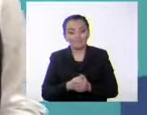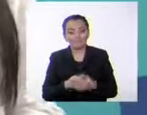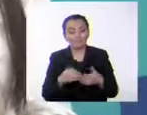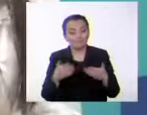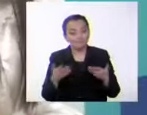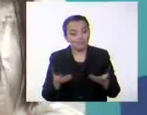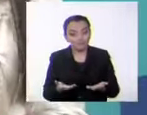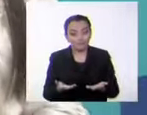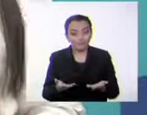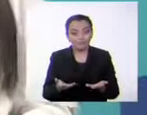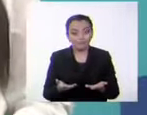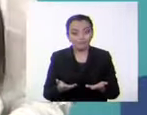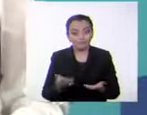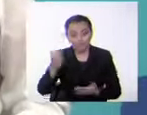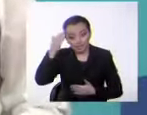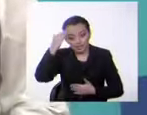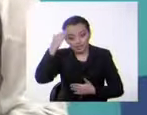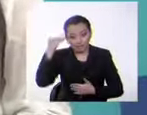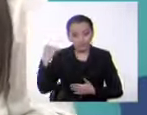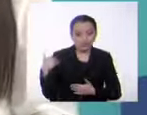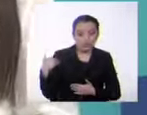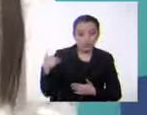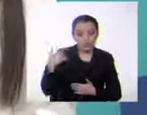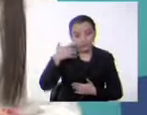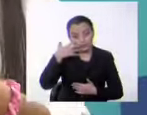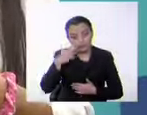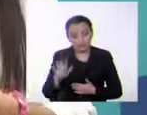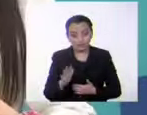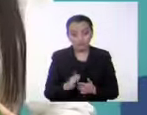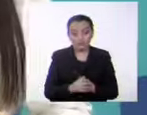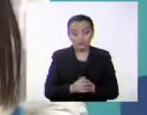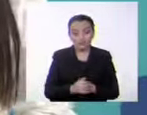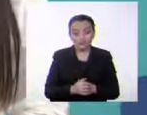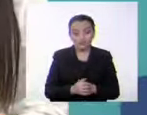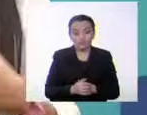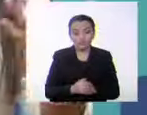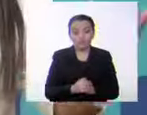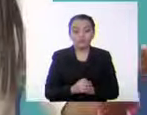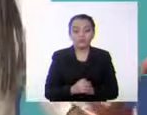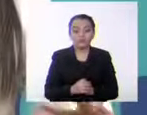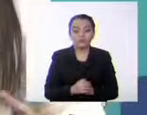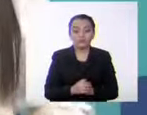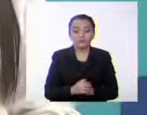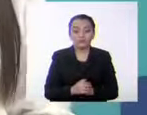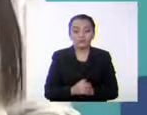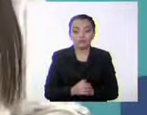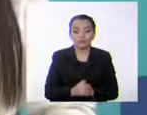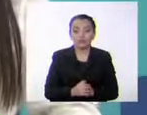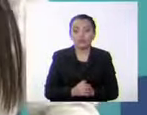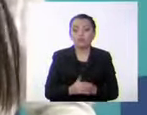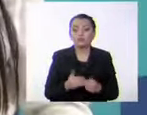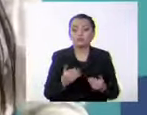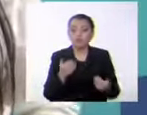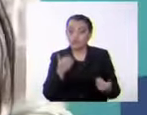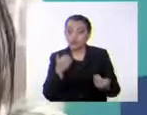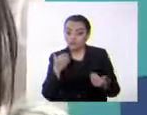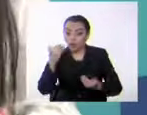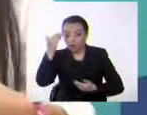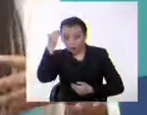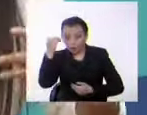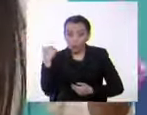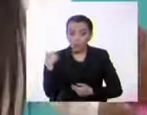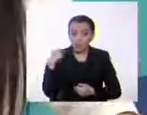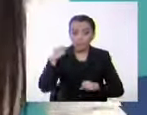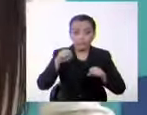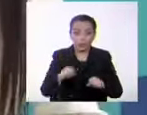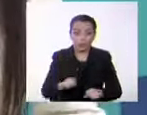caso de las mujeres, por ejemplo, bueno, hemos visto en la historia de la humanidad de hace muy poco, pues que las mujeres podemos votar, que las